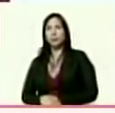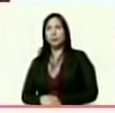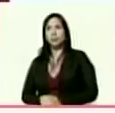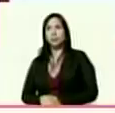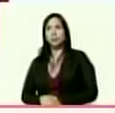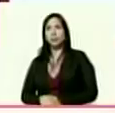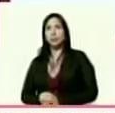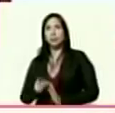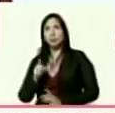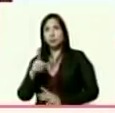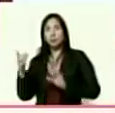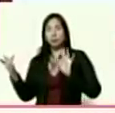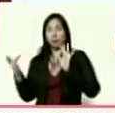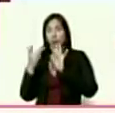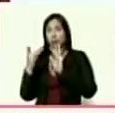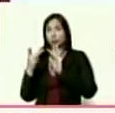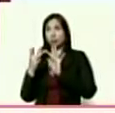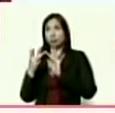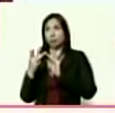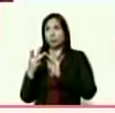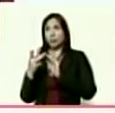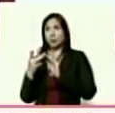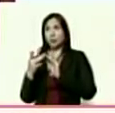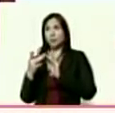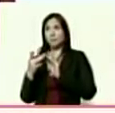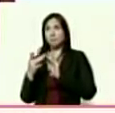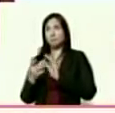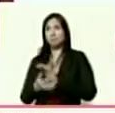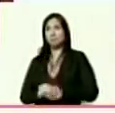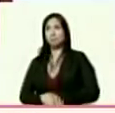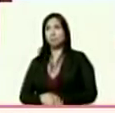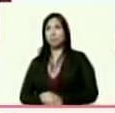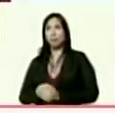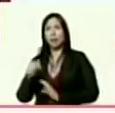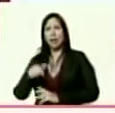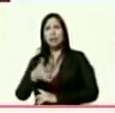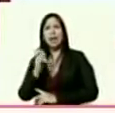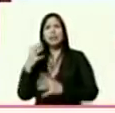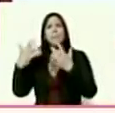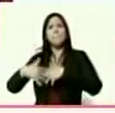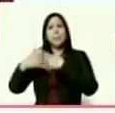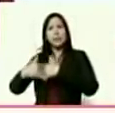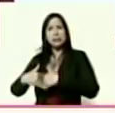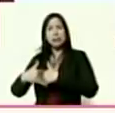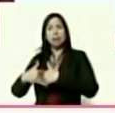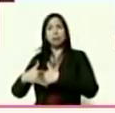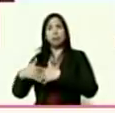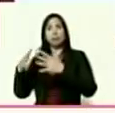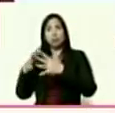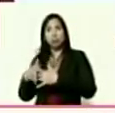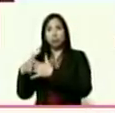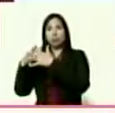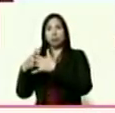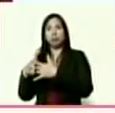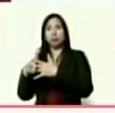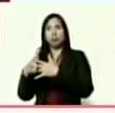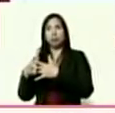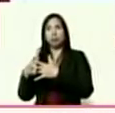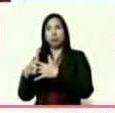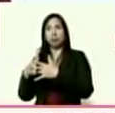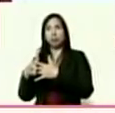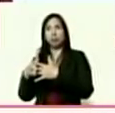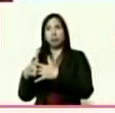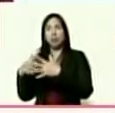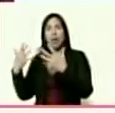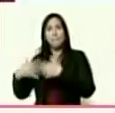parte, buena parte, tanto es así, que aquí hay empresas americanas, hay empresas de Estados Unidos que